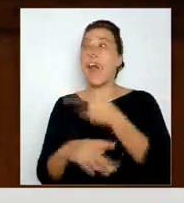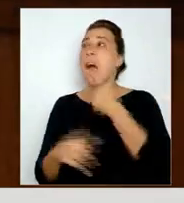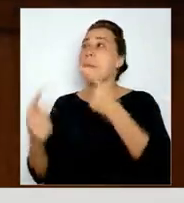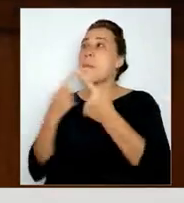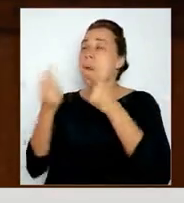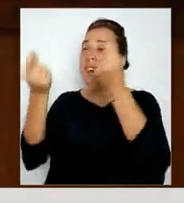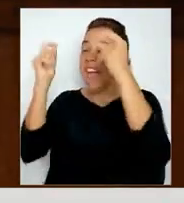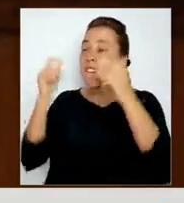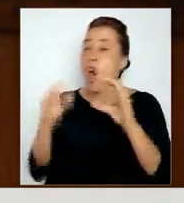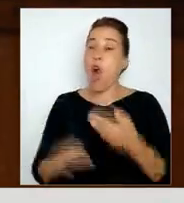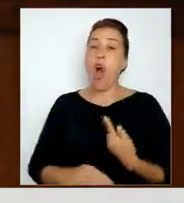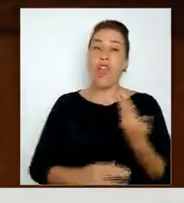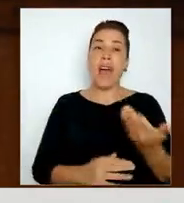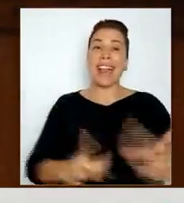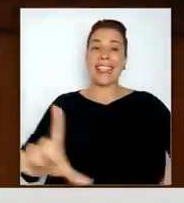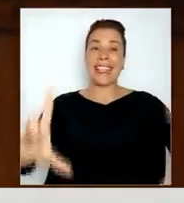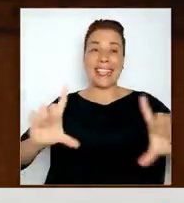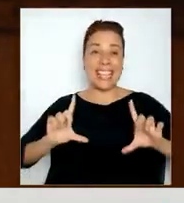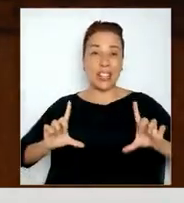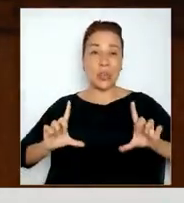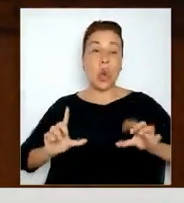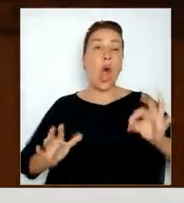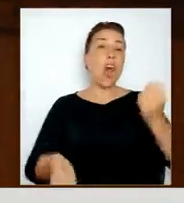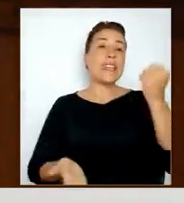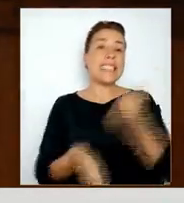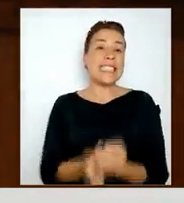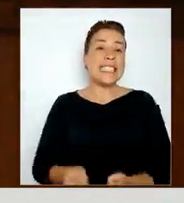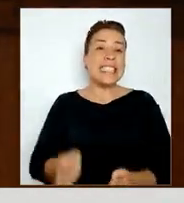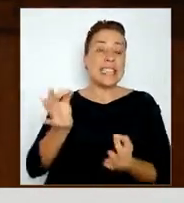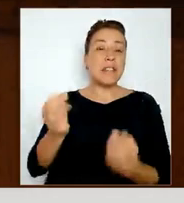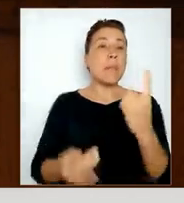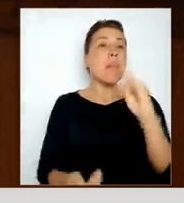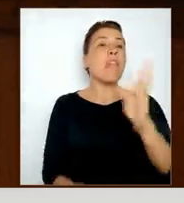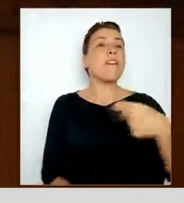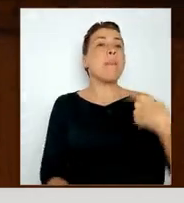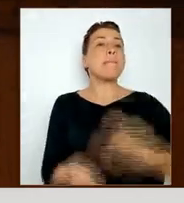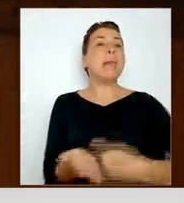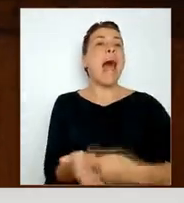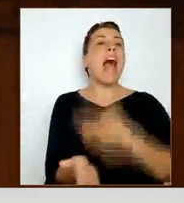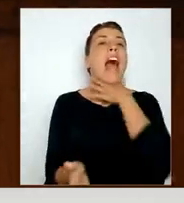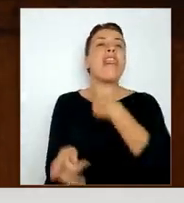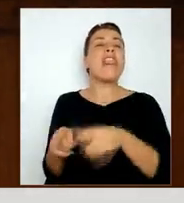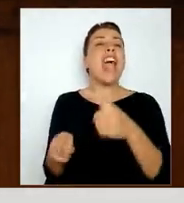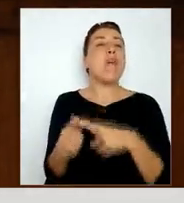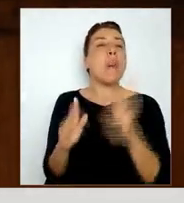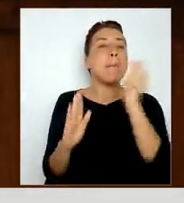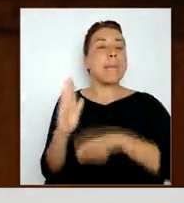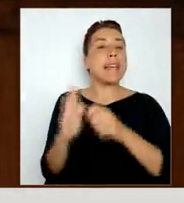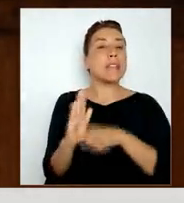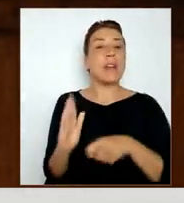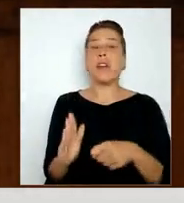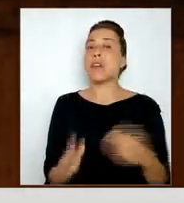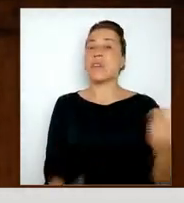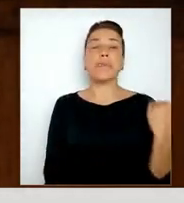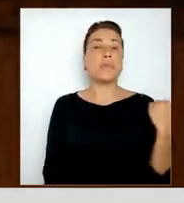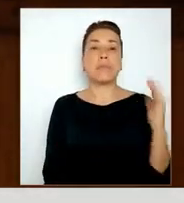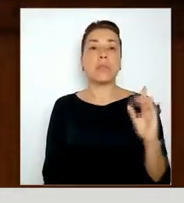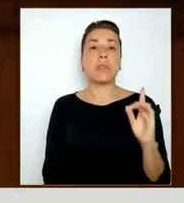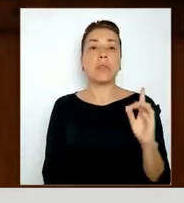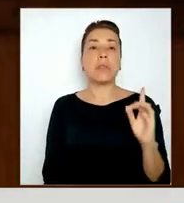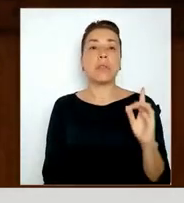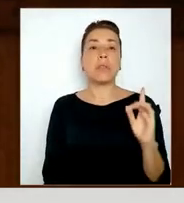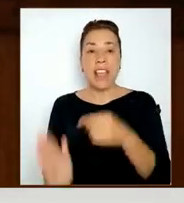diplomas y certificaciones al pago de deudas arancelarias aún cuando estén establecidas en la reglamentación